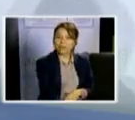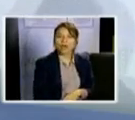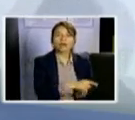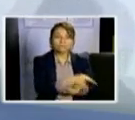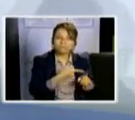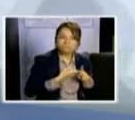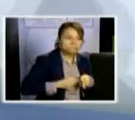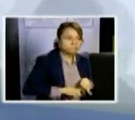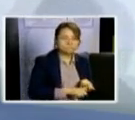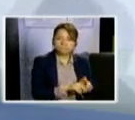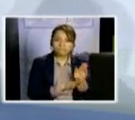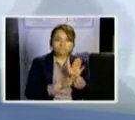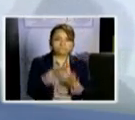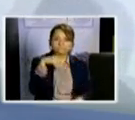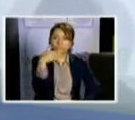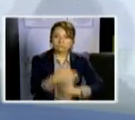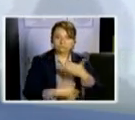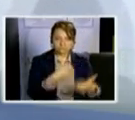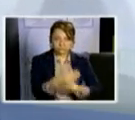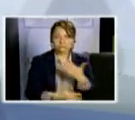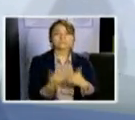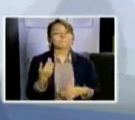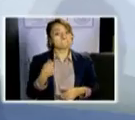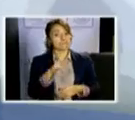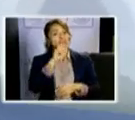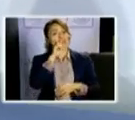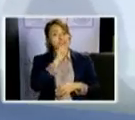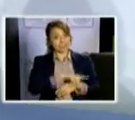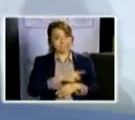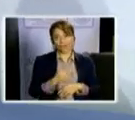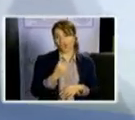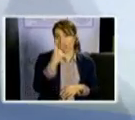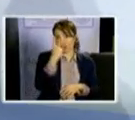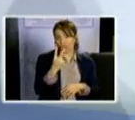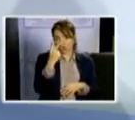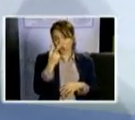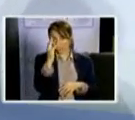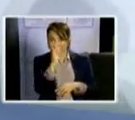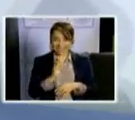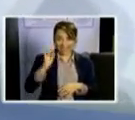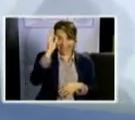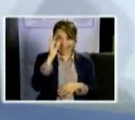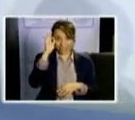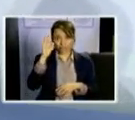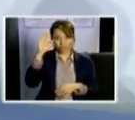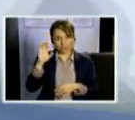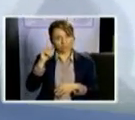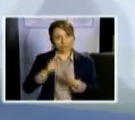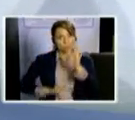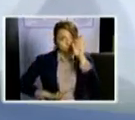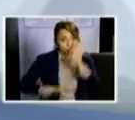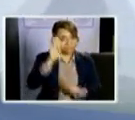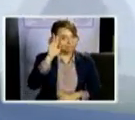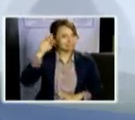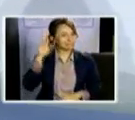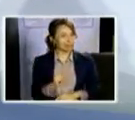es esencial. Y sobre todo, que no rebasemos los 2 grados centígrados, que eso es a donde todos queremos llegar.